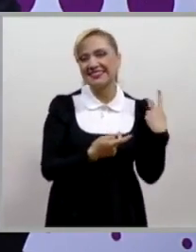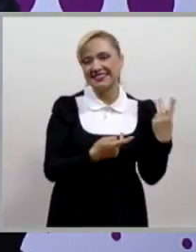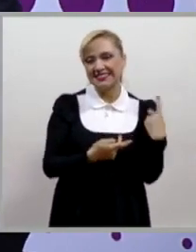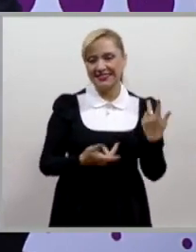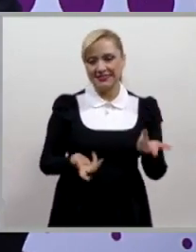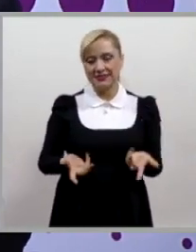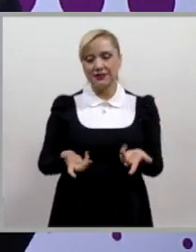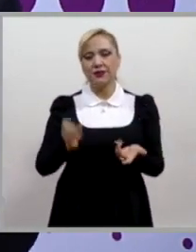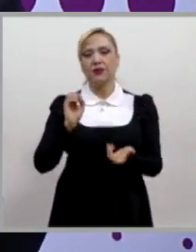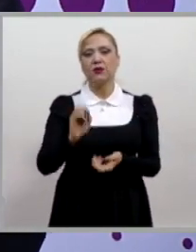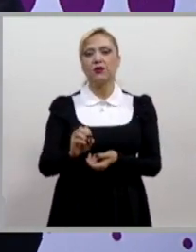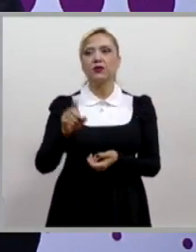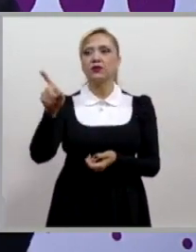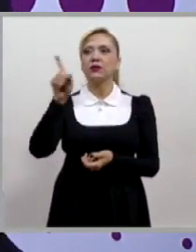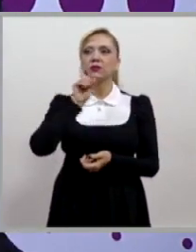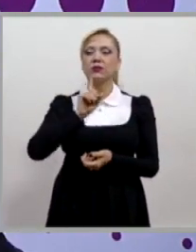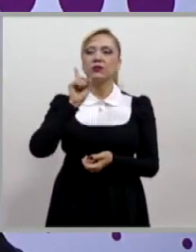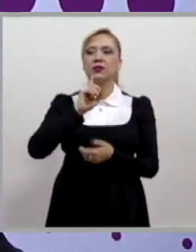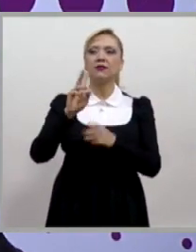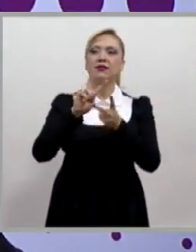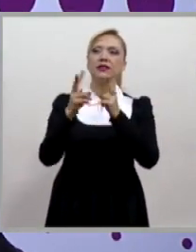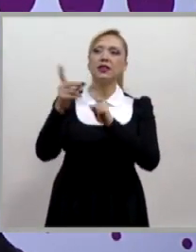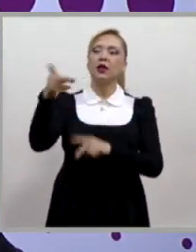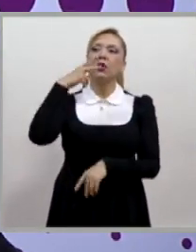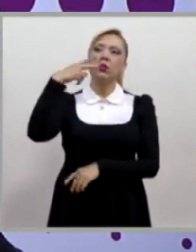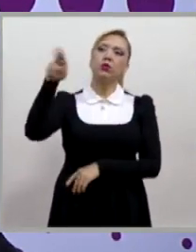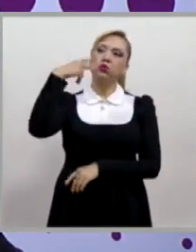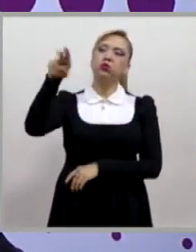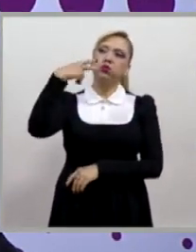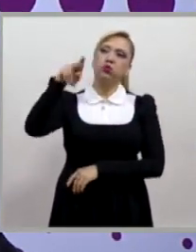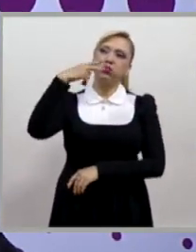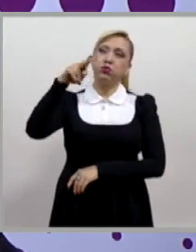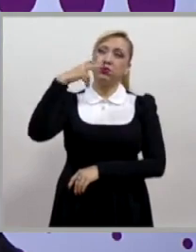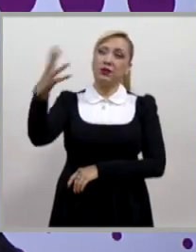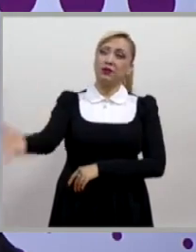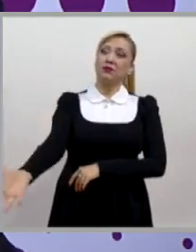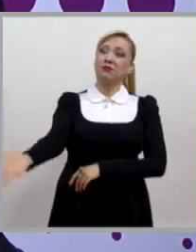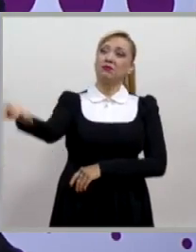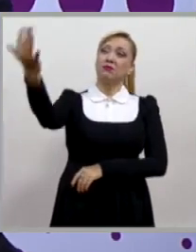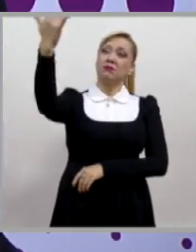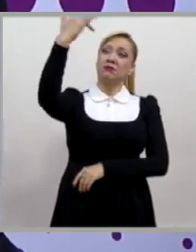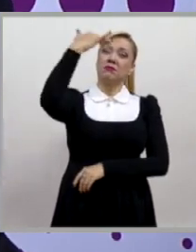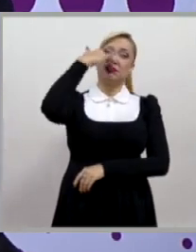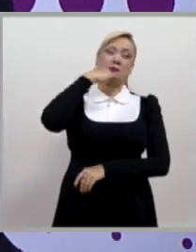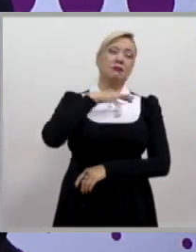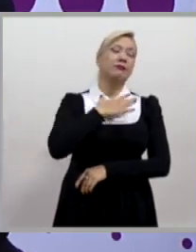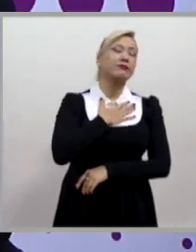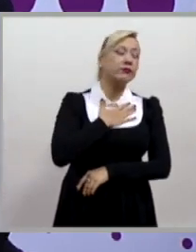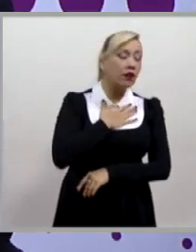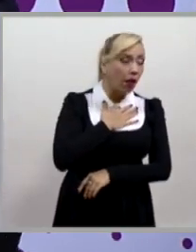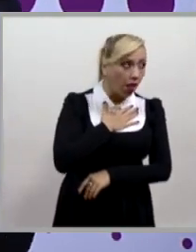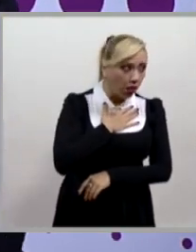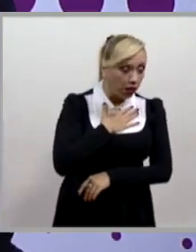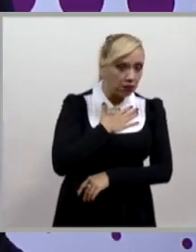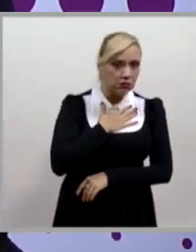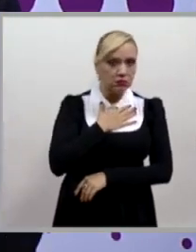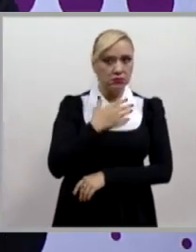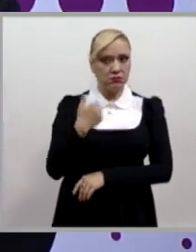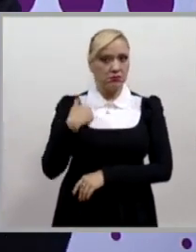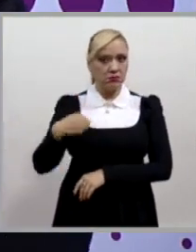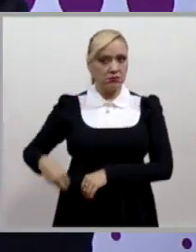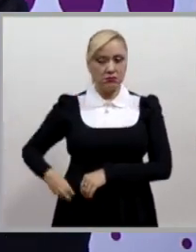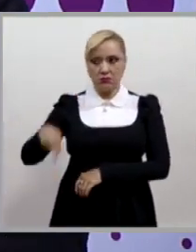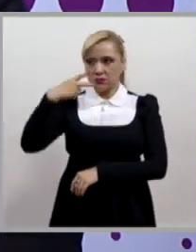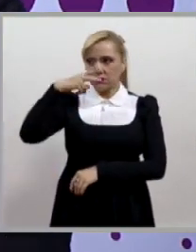tomando todo el humo, pues es una externalidad negativa. La protección de los DESCA, por nuestra configuración de nuestro